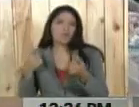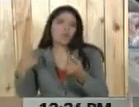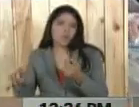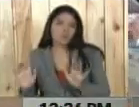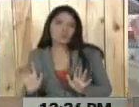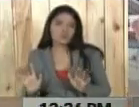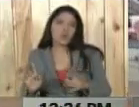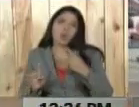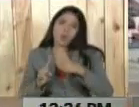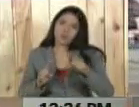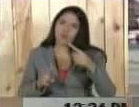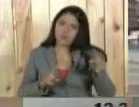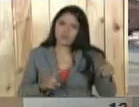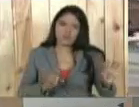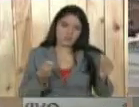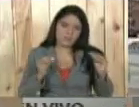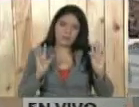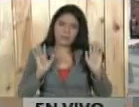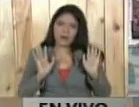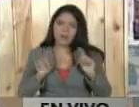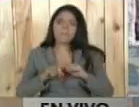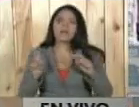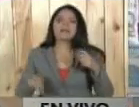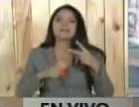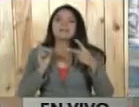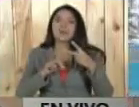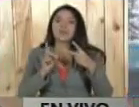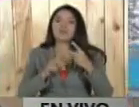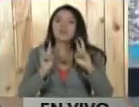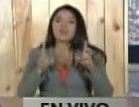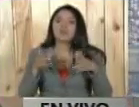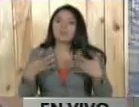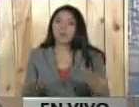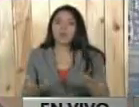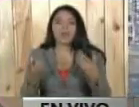y otros más. El segundo tema, el económico.